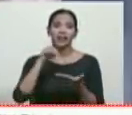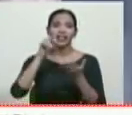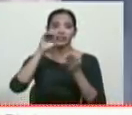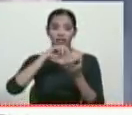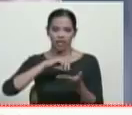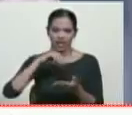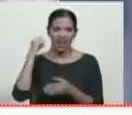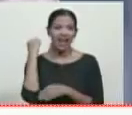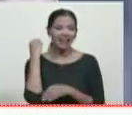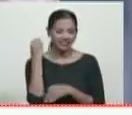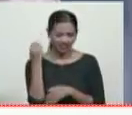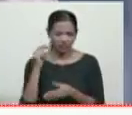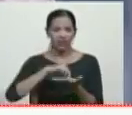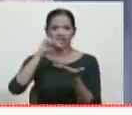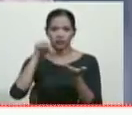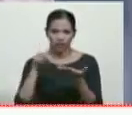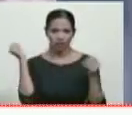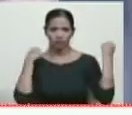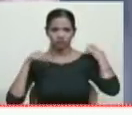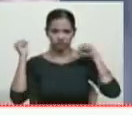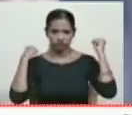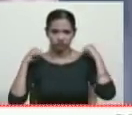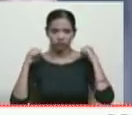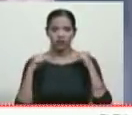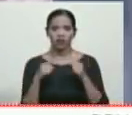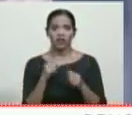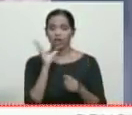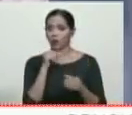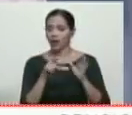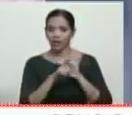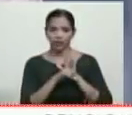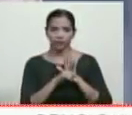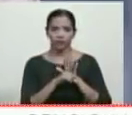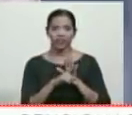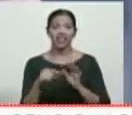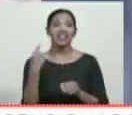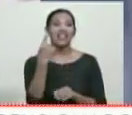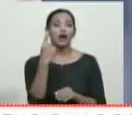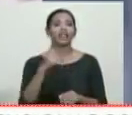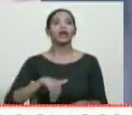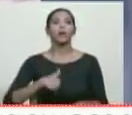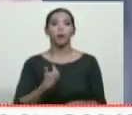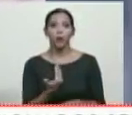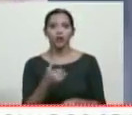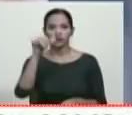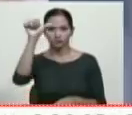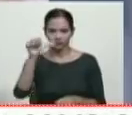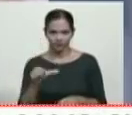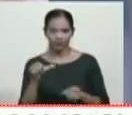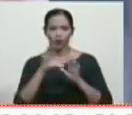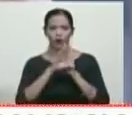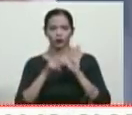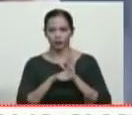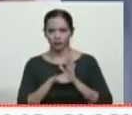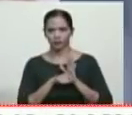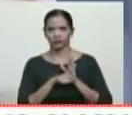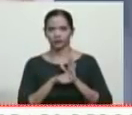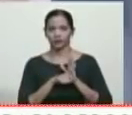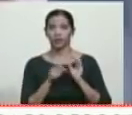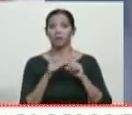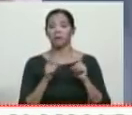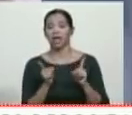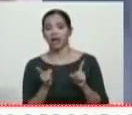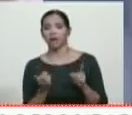esta que se deslegitimó ella, bueno, es la única que puede interpretar la Constitución, pero